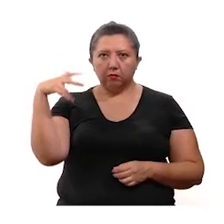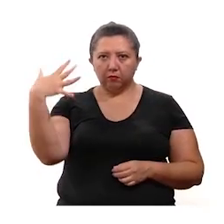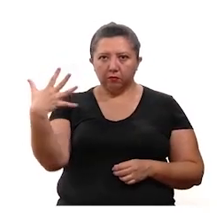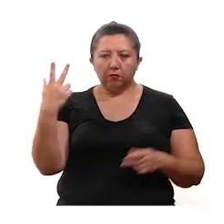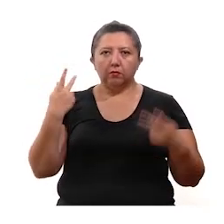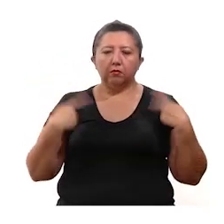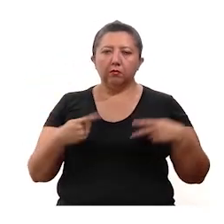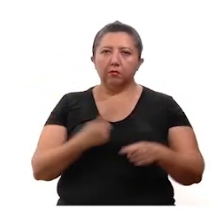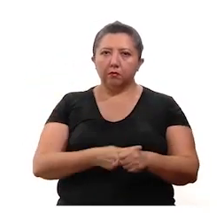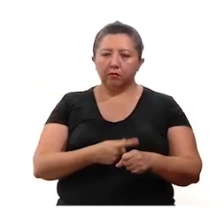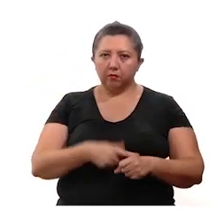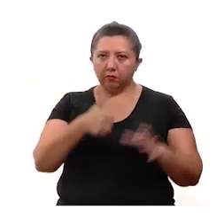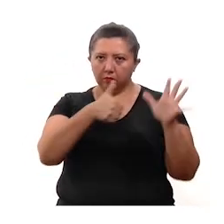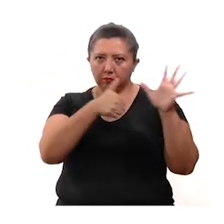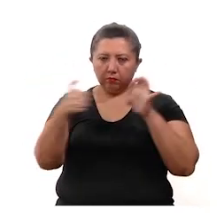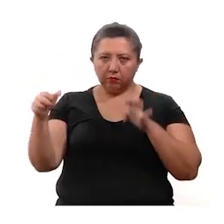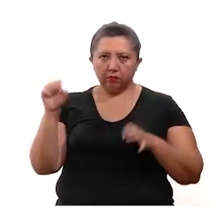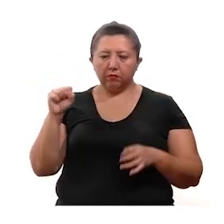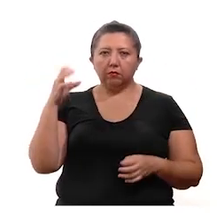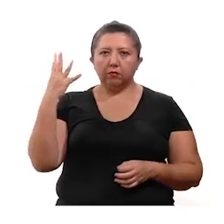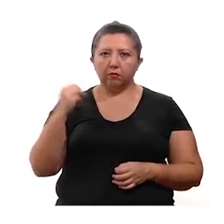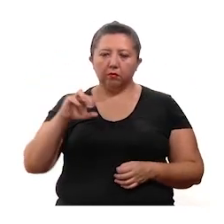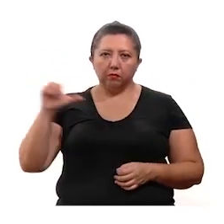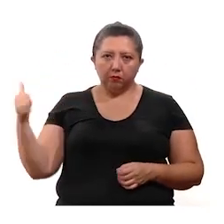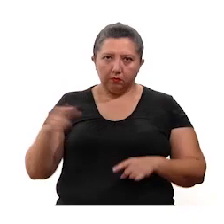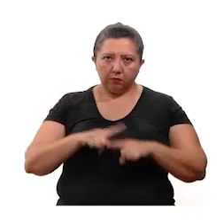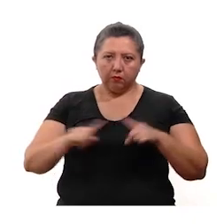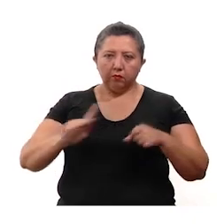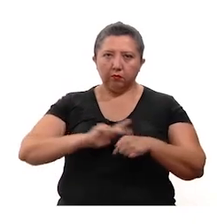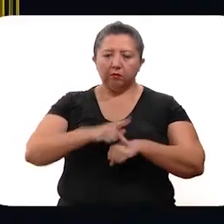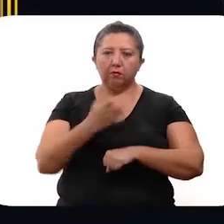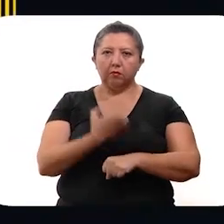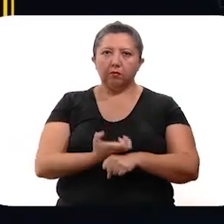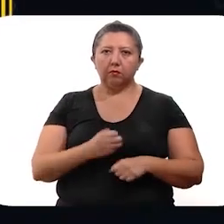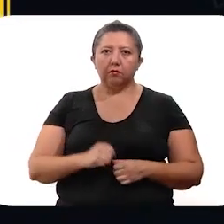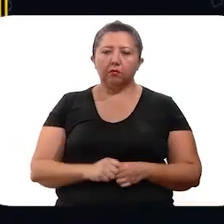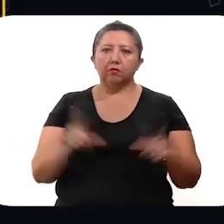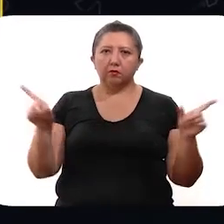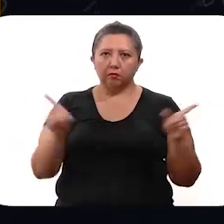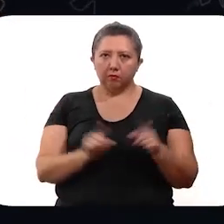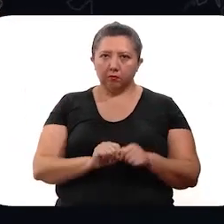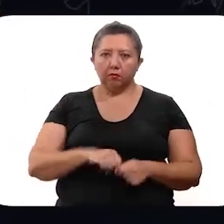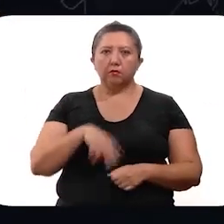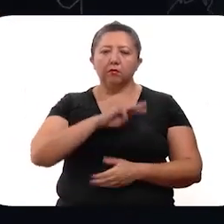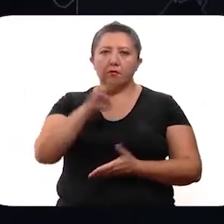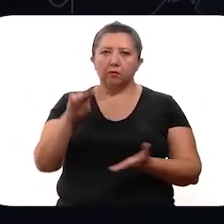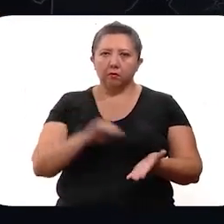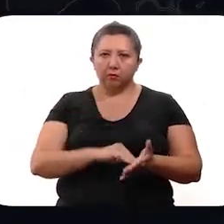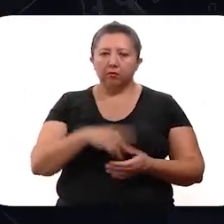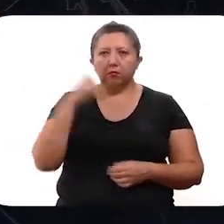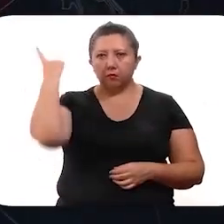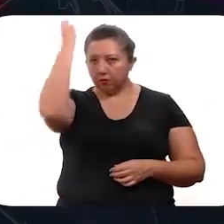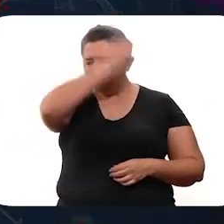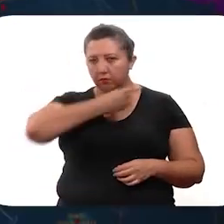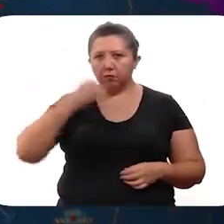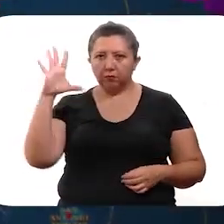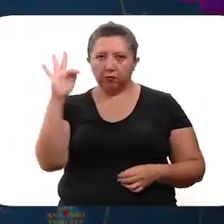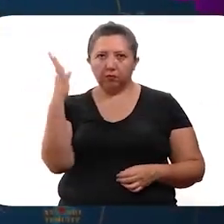83.245 casos positivos, 669 son de otro país u otro estado. Específicamente en Mérida, se han